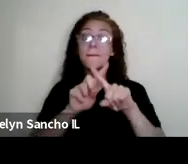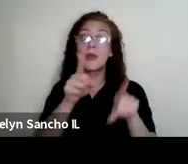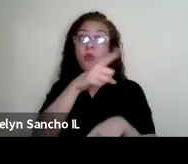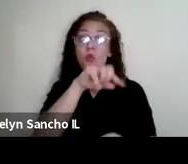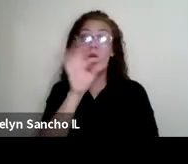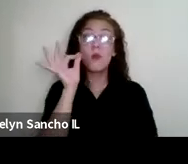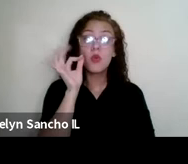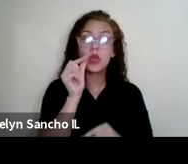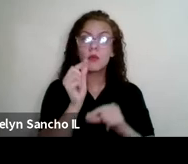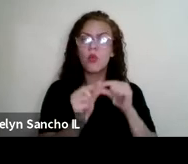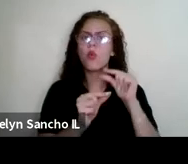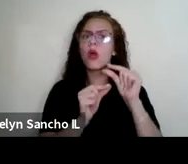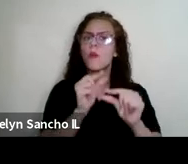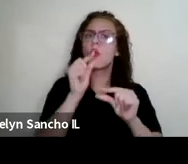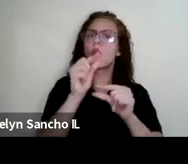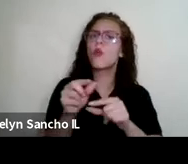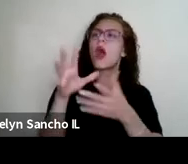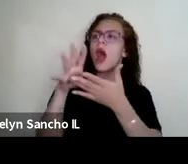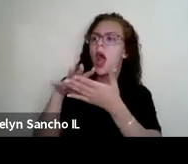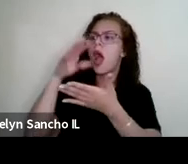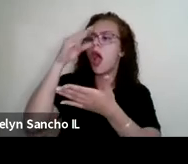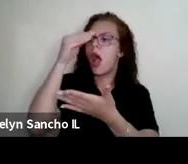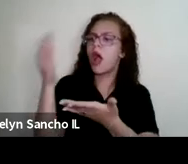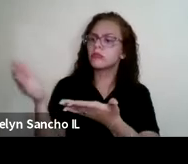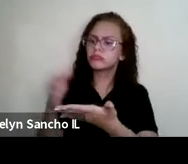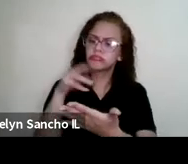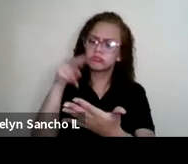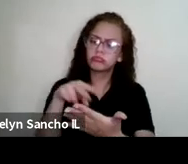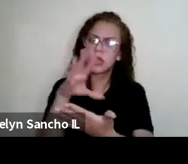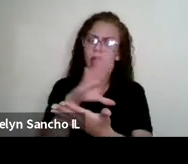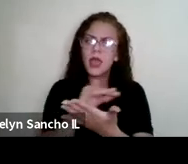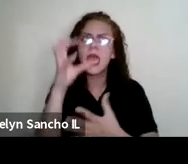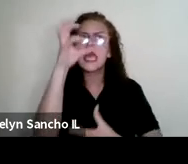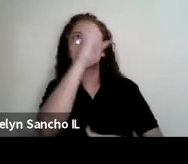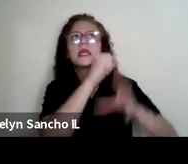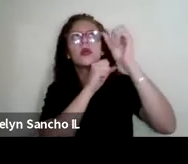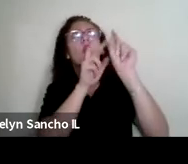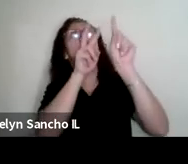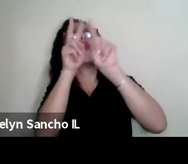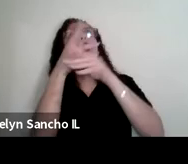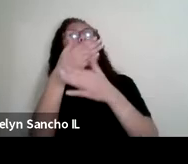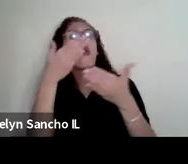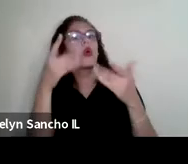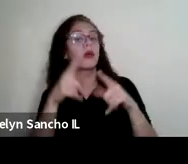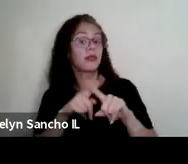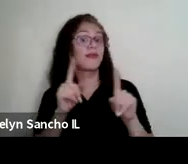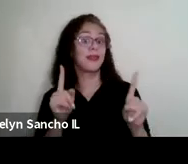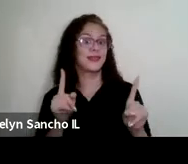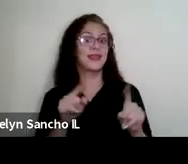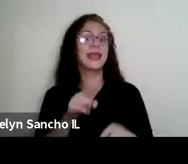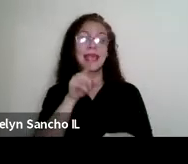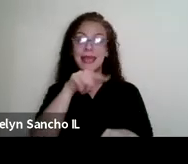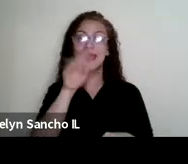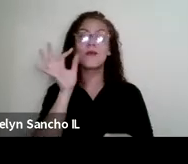poco a poco fueron aprendiendo y descubriendo algunas cosas en las estrellas y